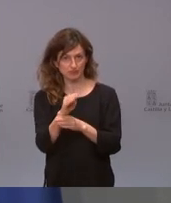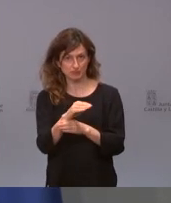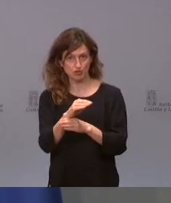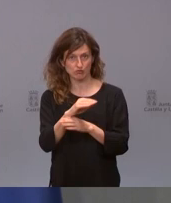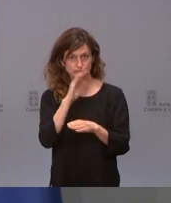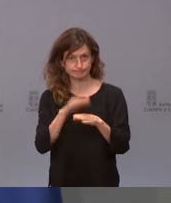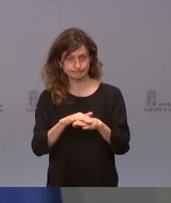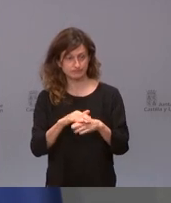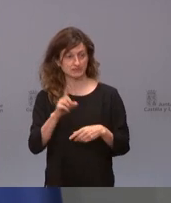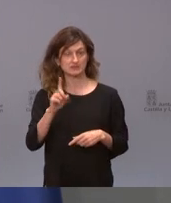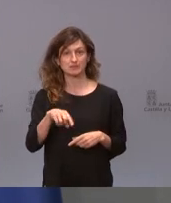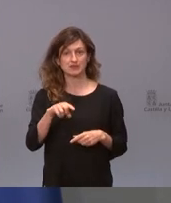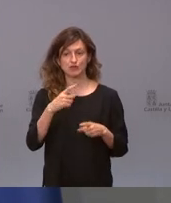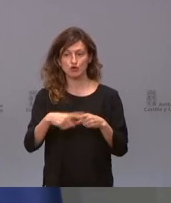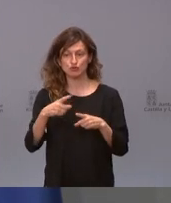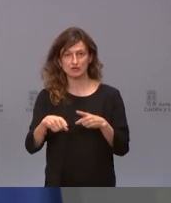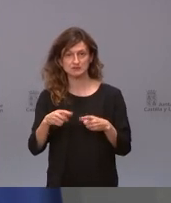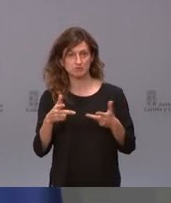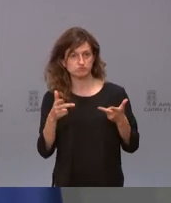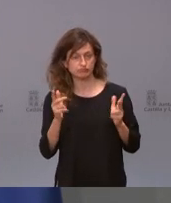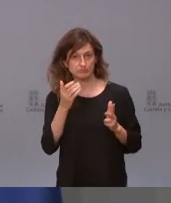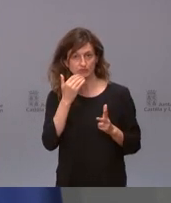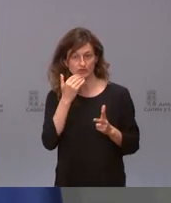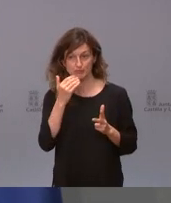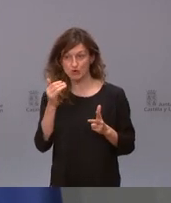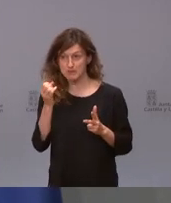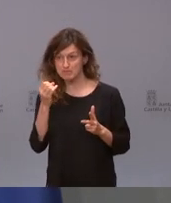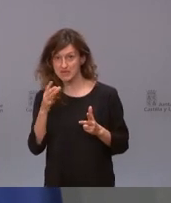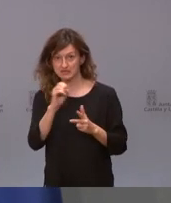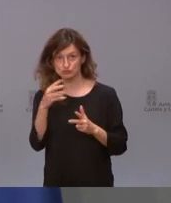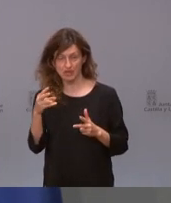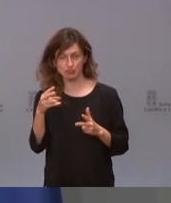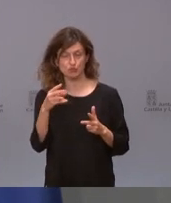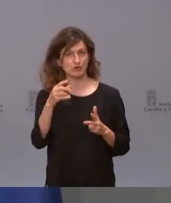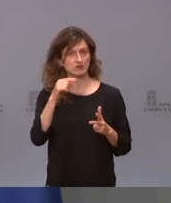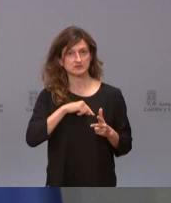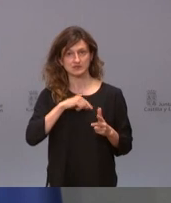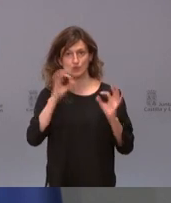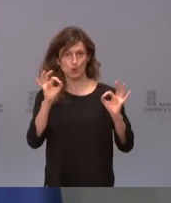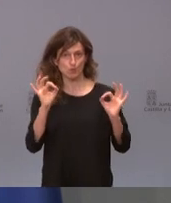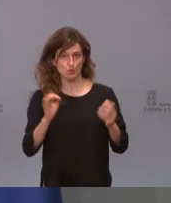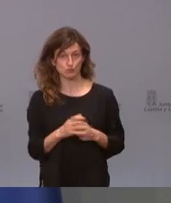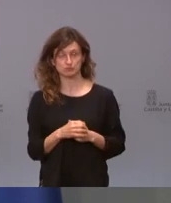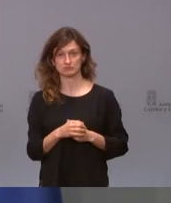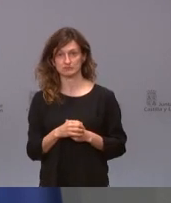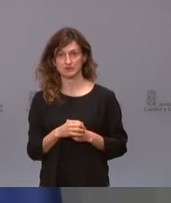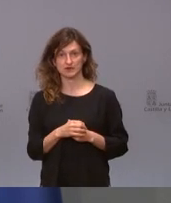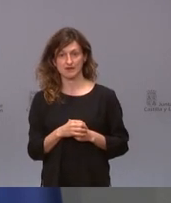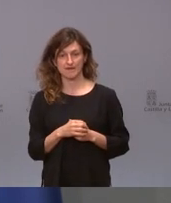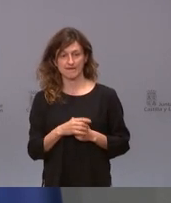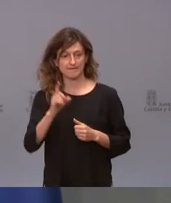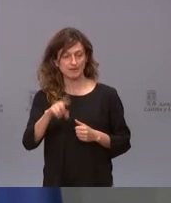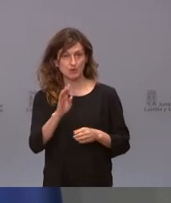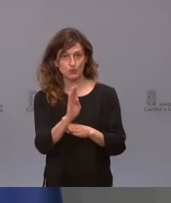aquellas cosas que estén permitidas porque el semáforo lo permite pues siempre con mucho sentido común y con mucho y con mucho cuidado